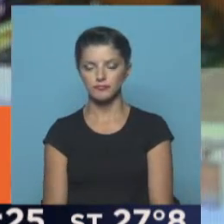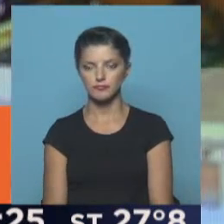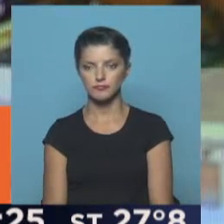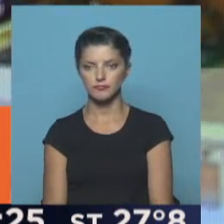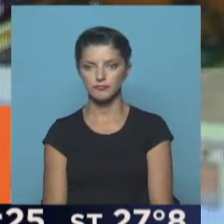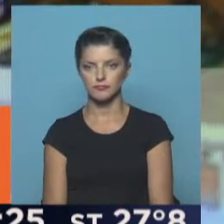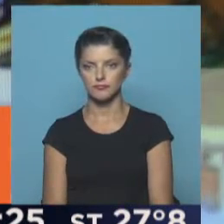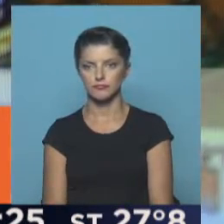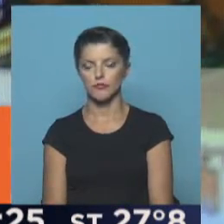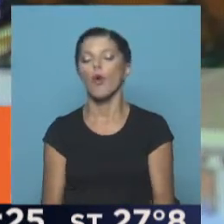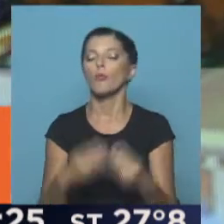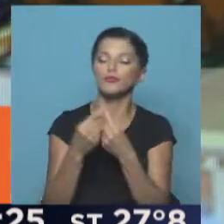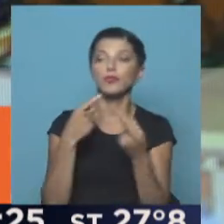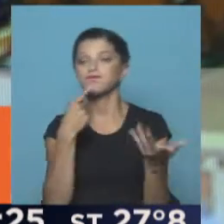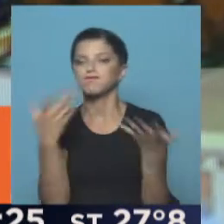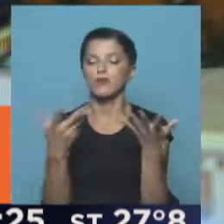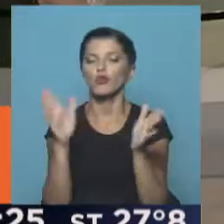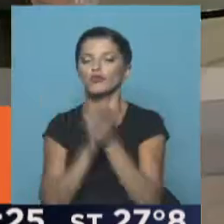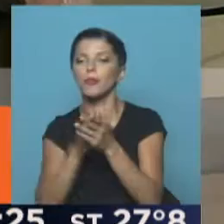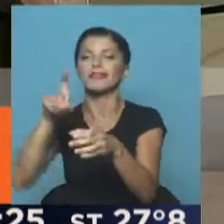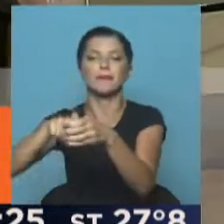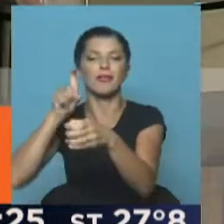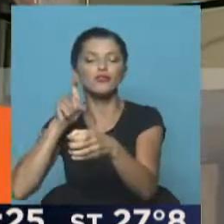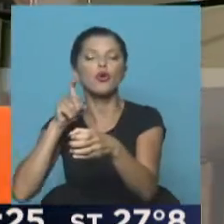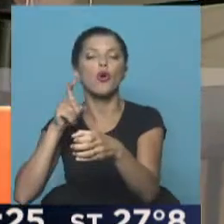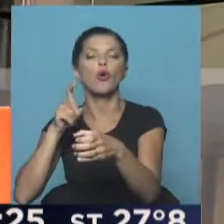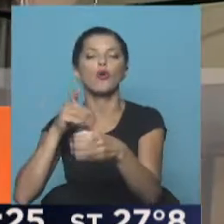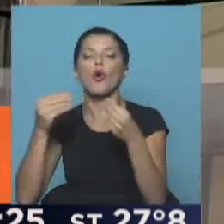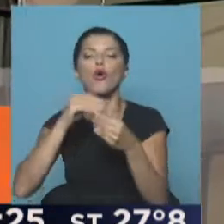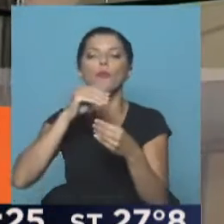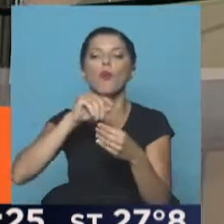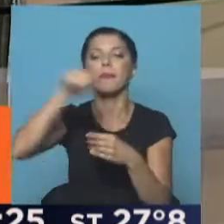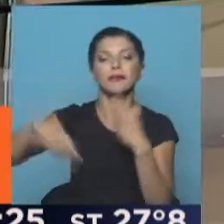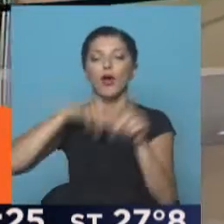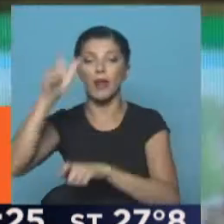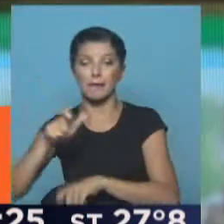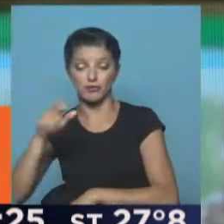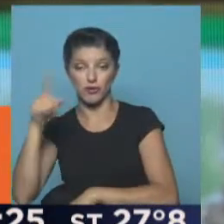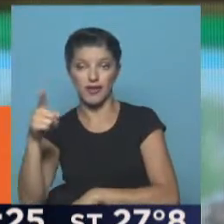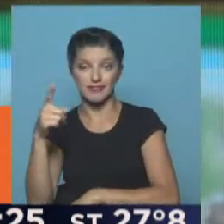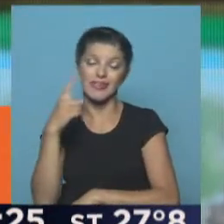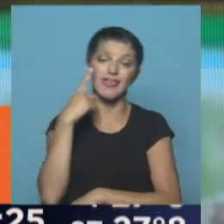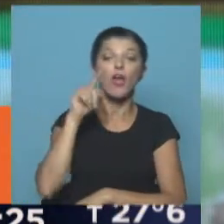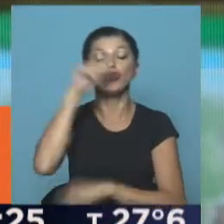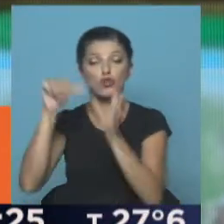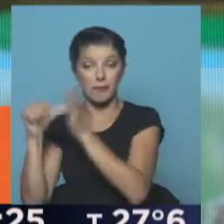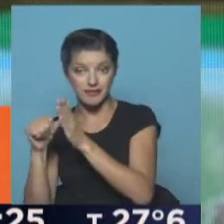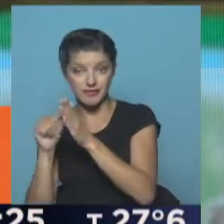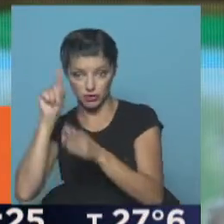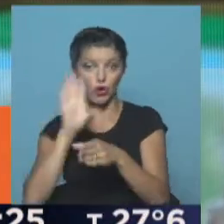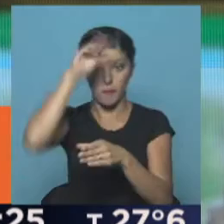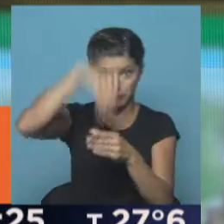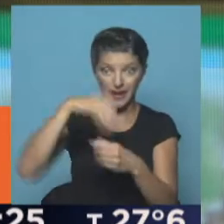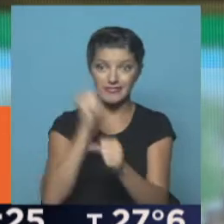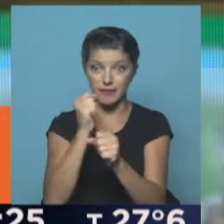también hubo mucha especulación sobre qué pasaba con el Brexit, qué va a pasar con los extranjeros que tienen nacionalidad europea, que están trabajando en Gran